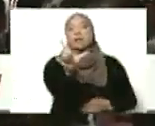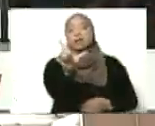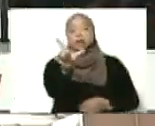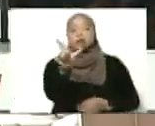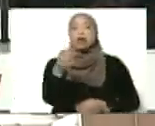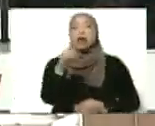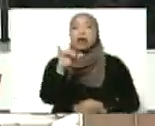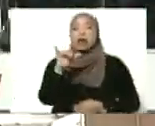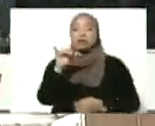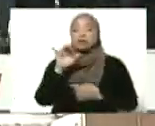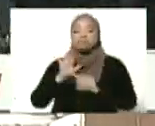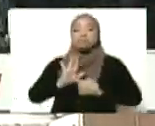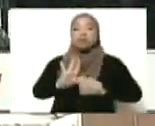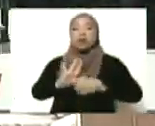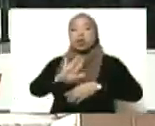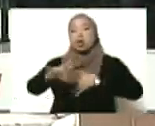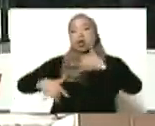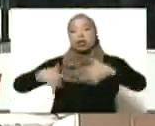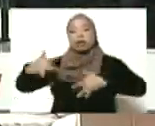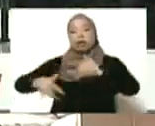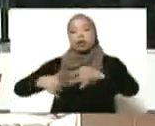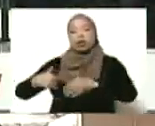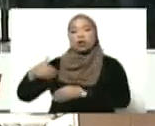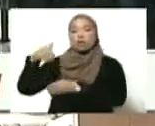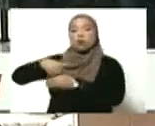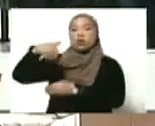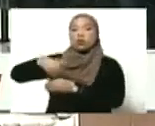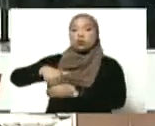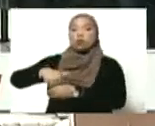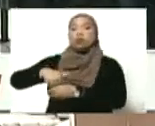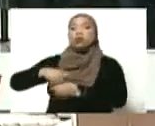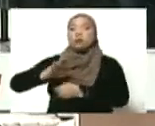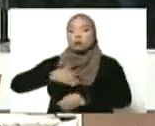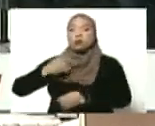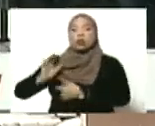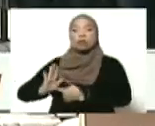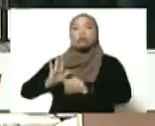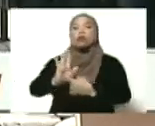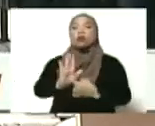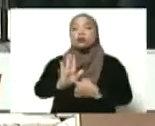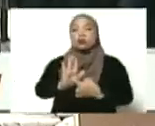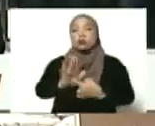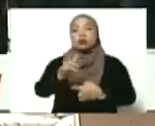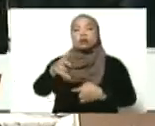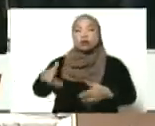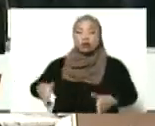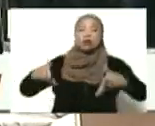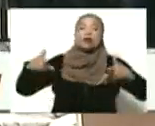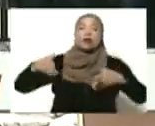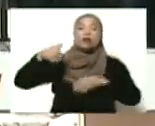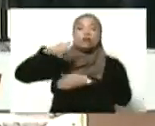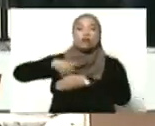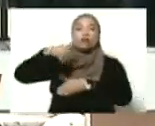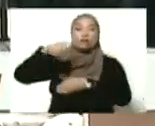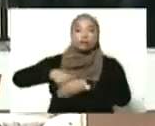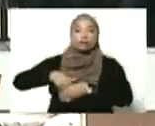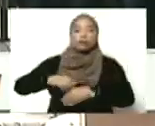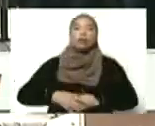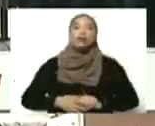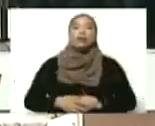demostrado en todos los eventos electorales una gran capacidad para ganar elecciones, una